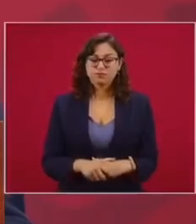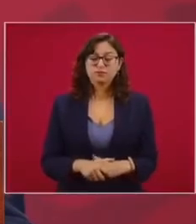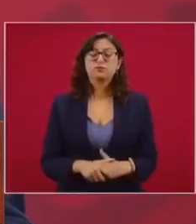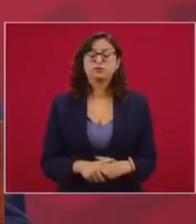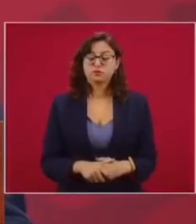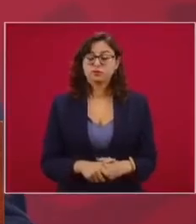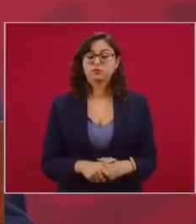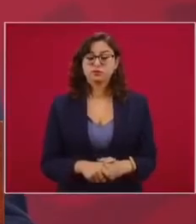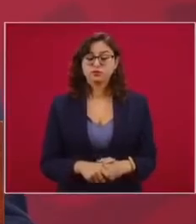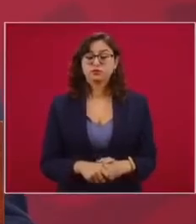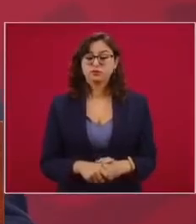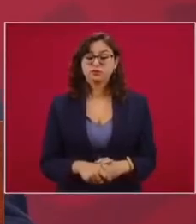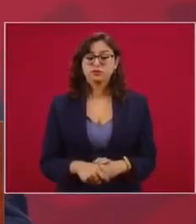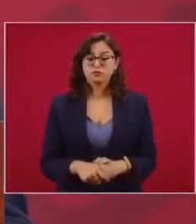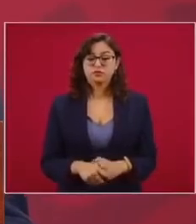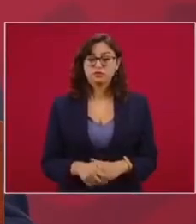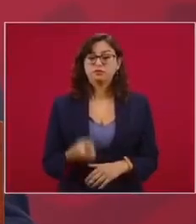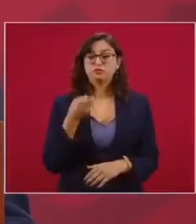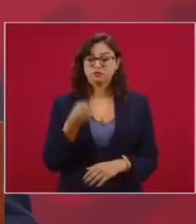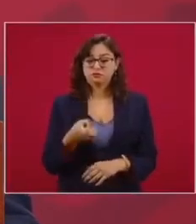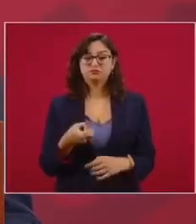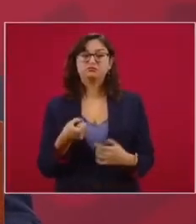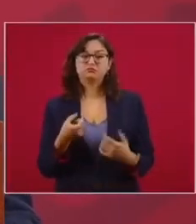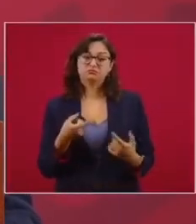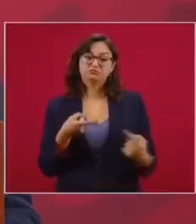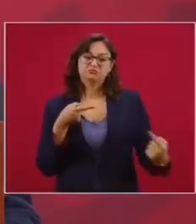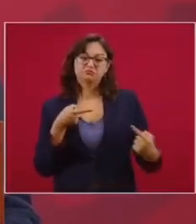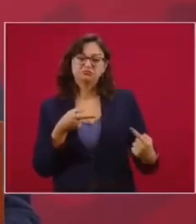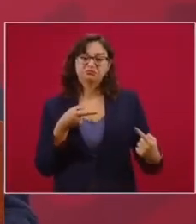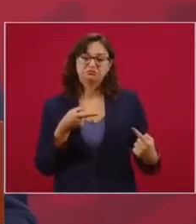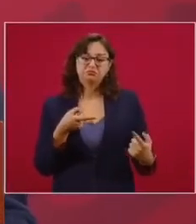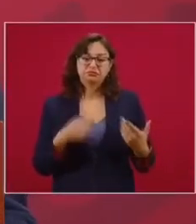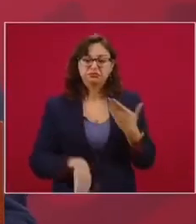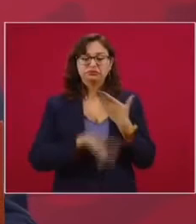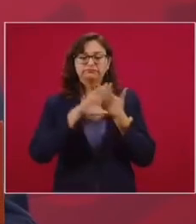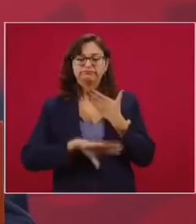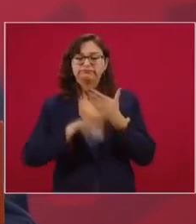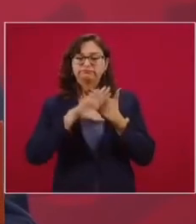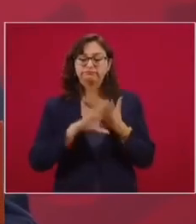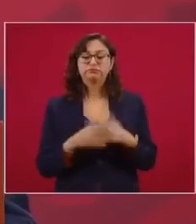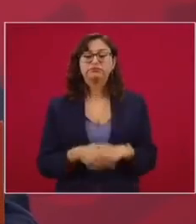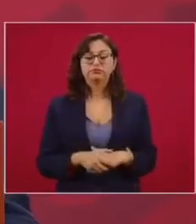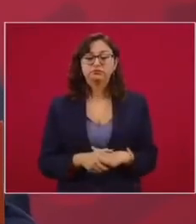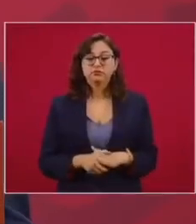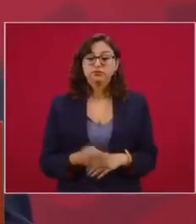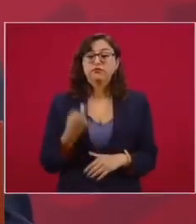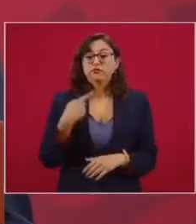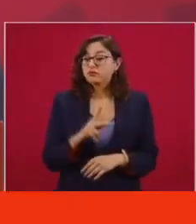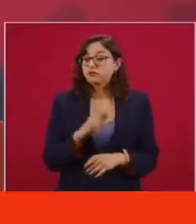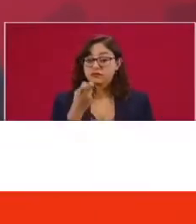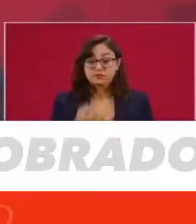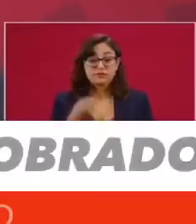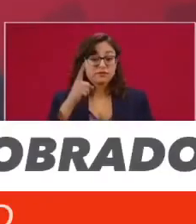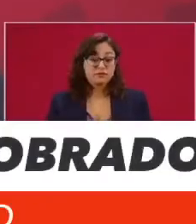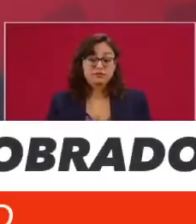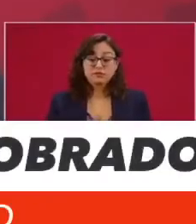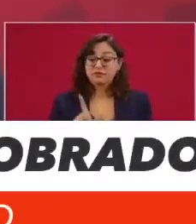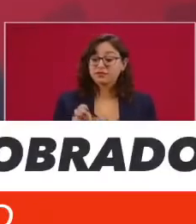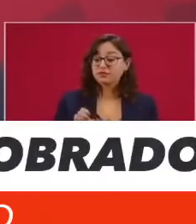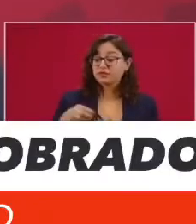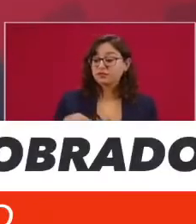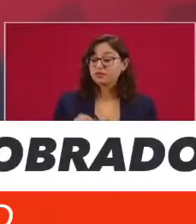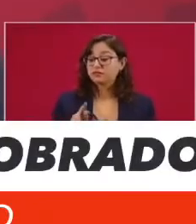existe esa oposición, pero eso también es consustancial a la democracia.